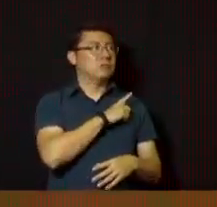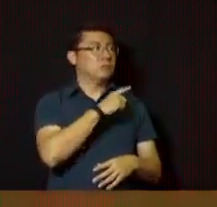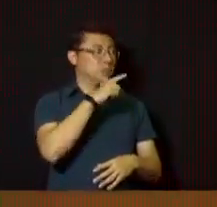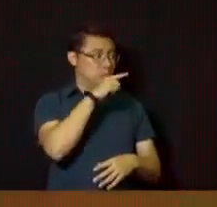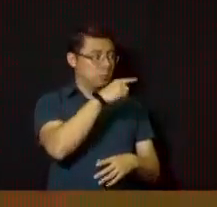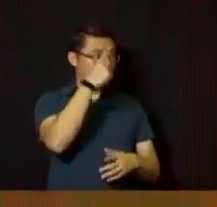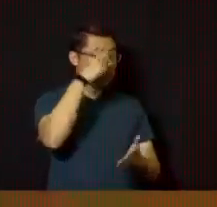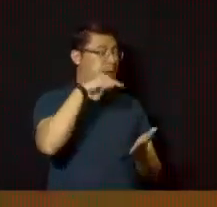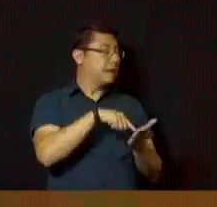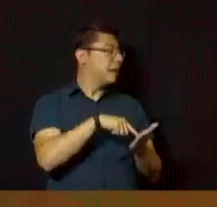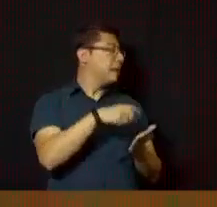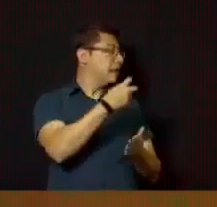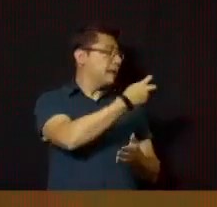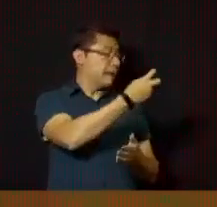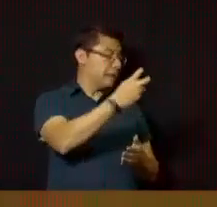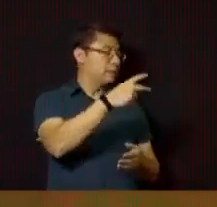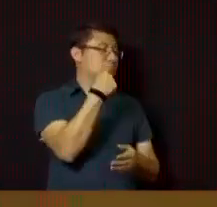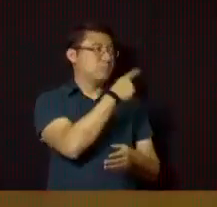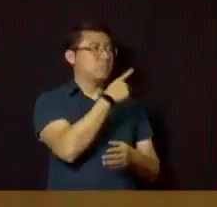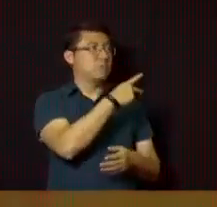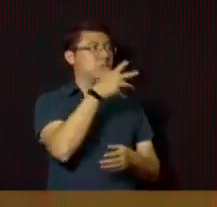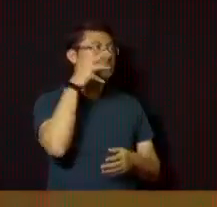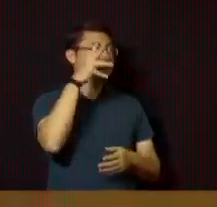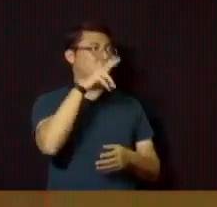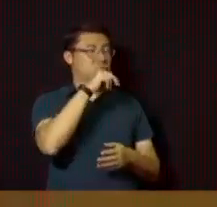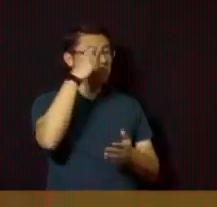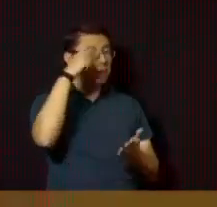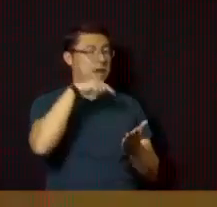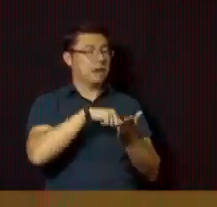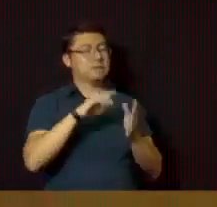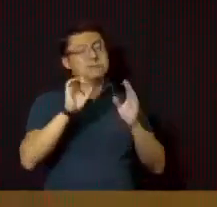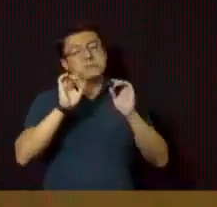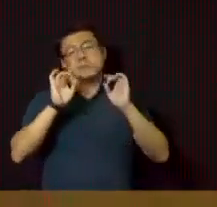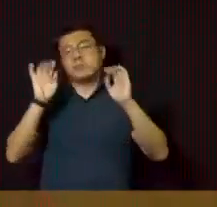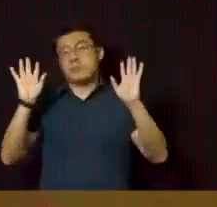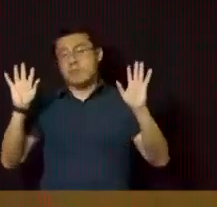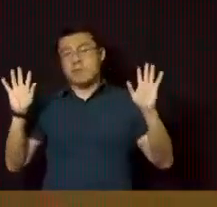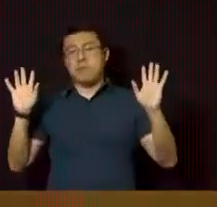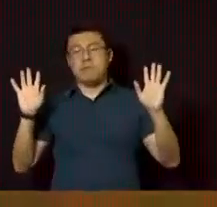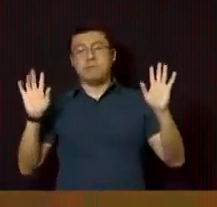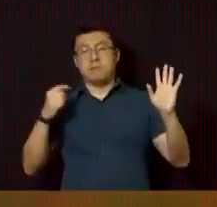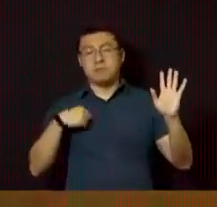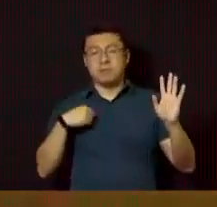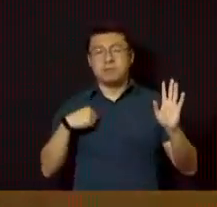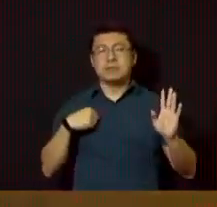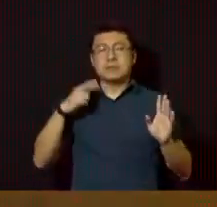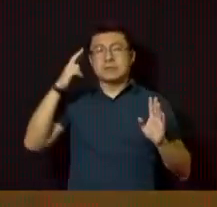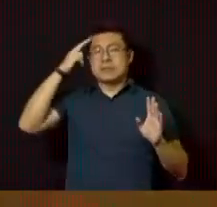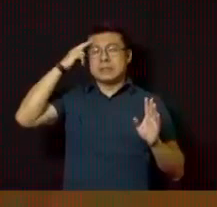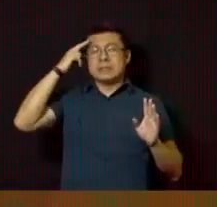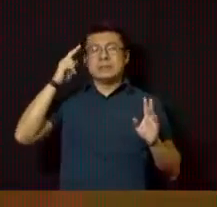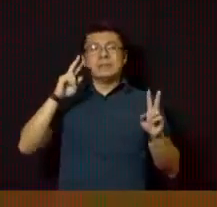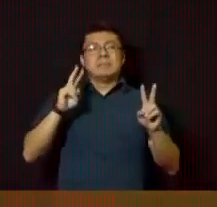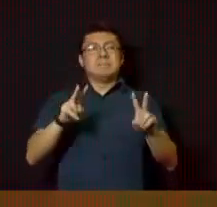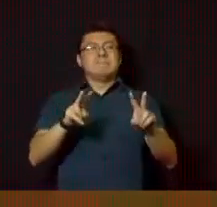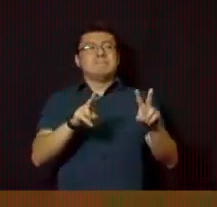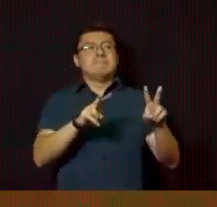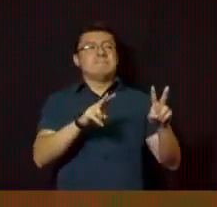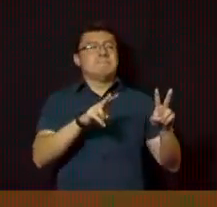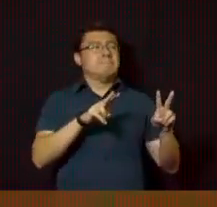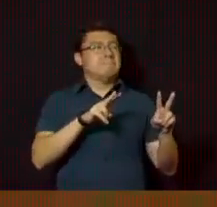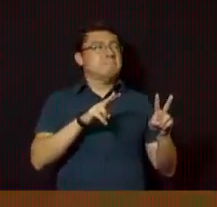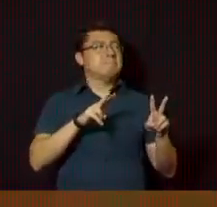ese va a ser tu futuro. Si no, ni modo. Y yo me acuerdo que me quedé mirando, pues nada más me quedo de